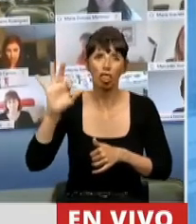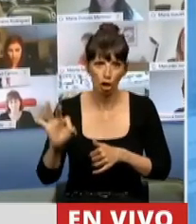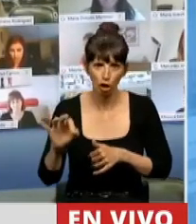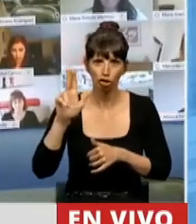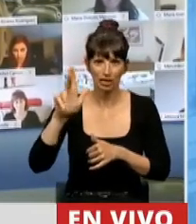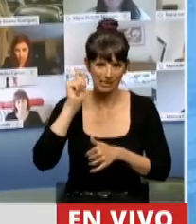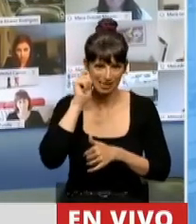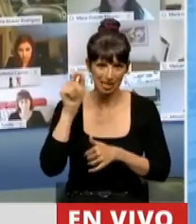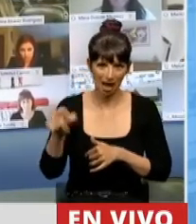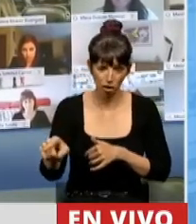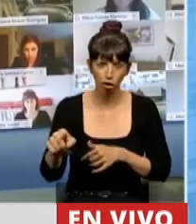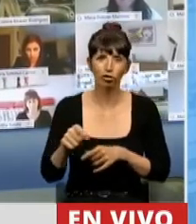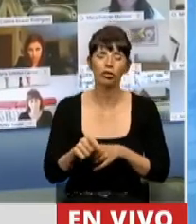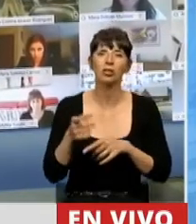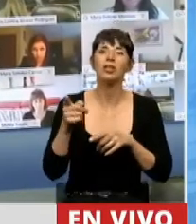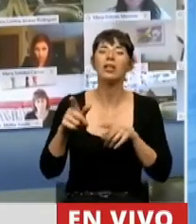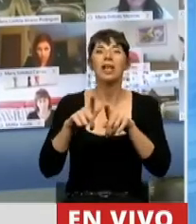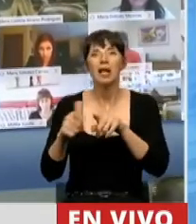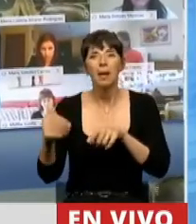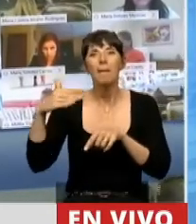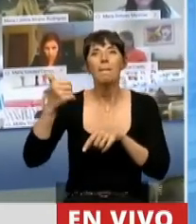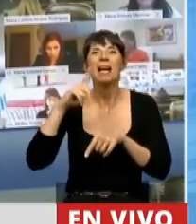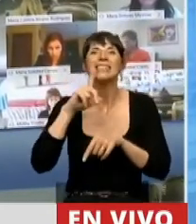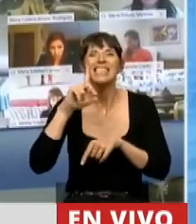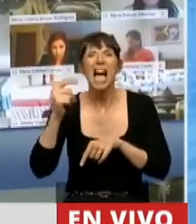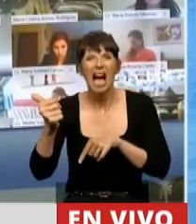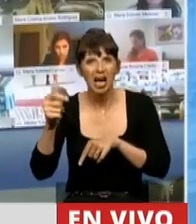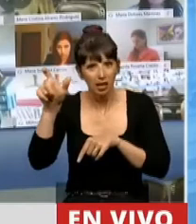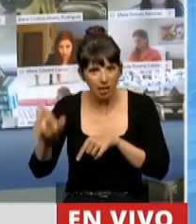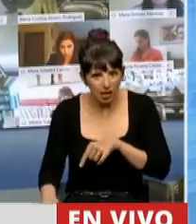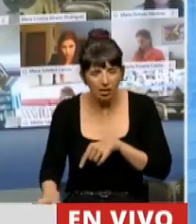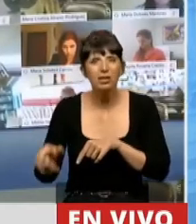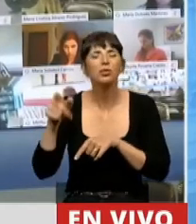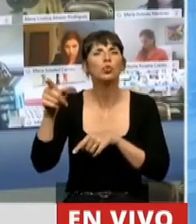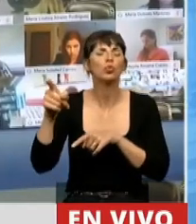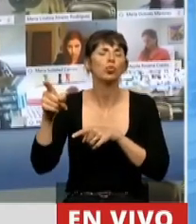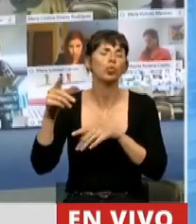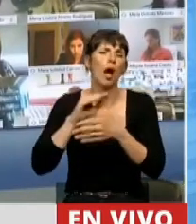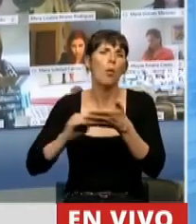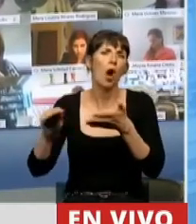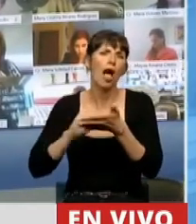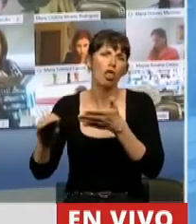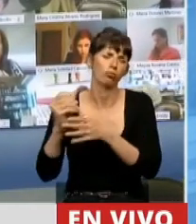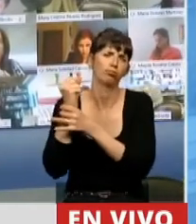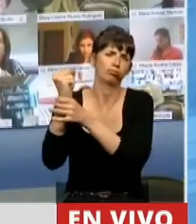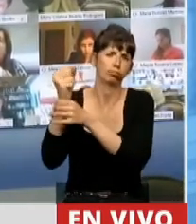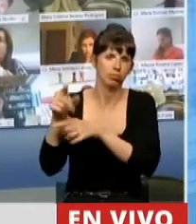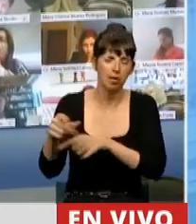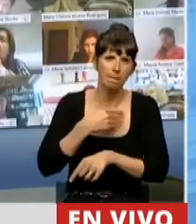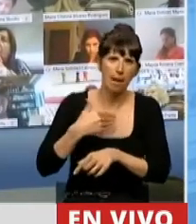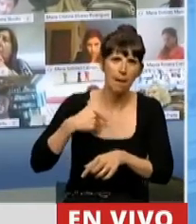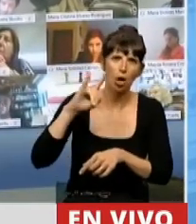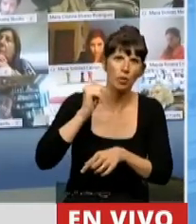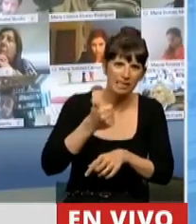años, hermana de Matías, un prestigioso abogado, su mamá Luisa y su papá